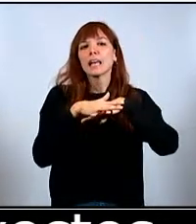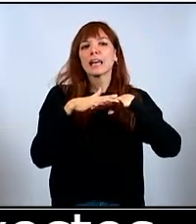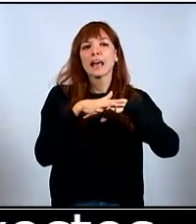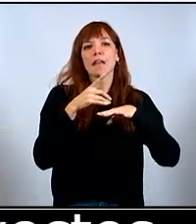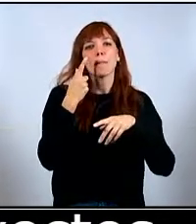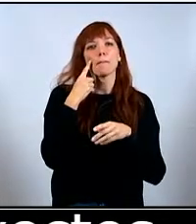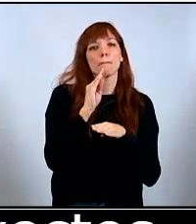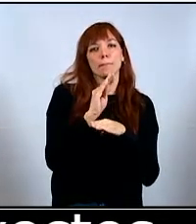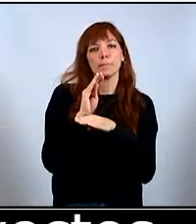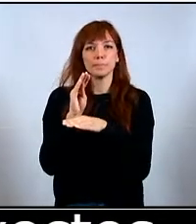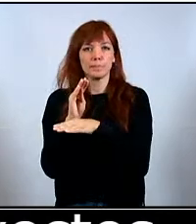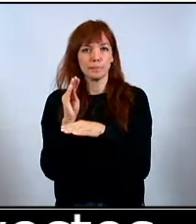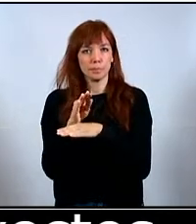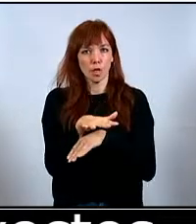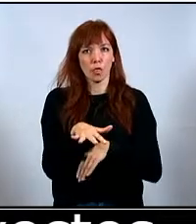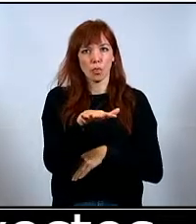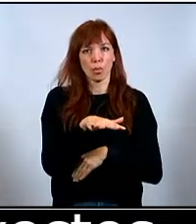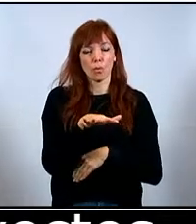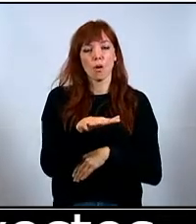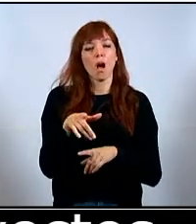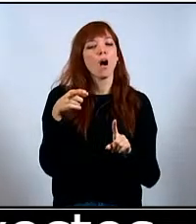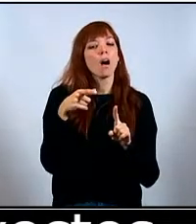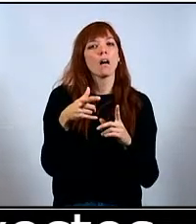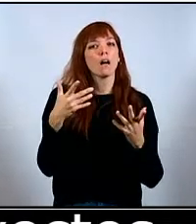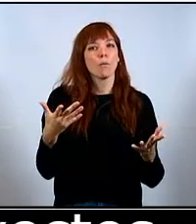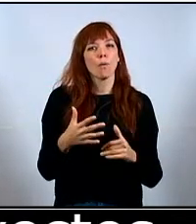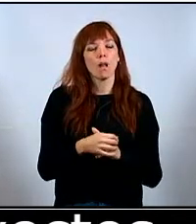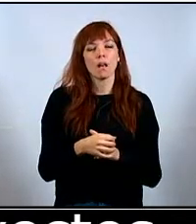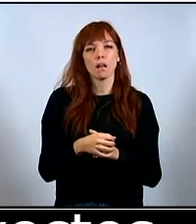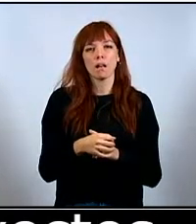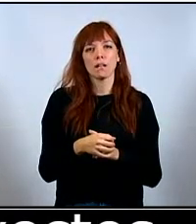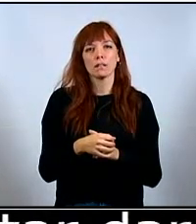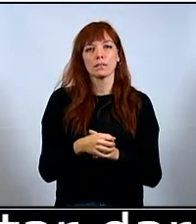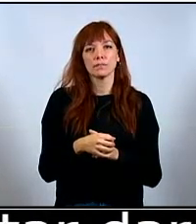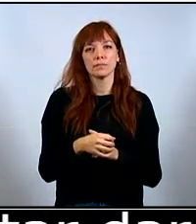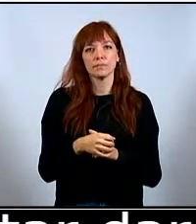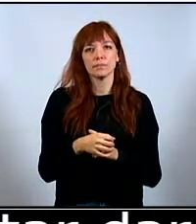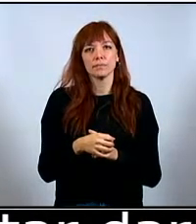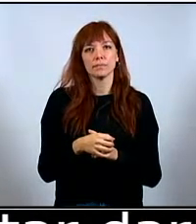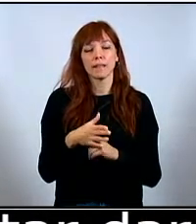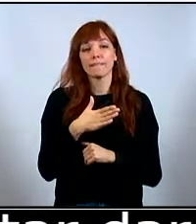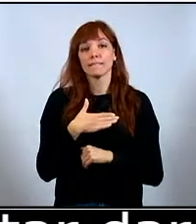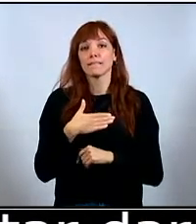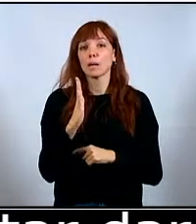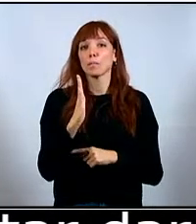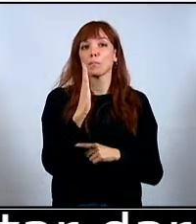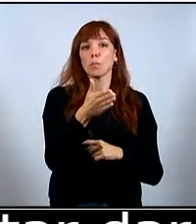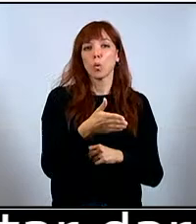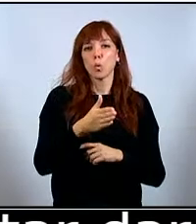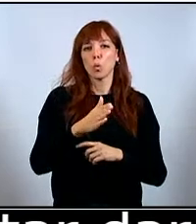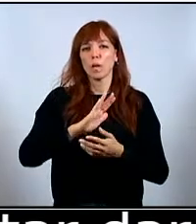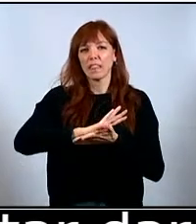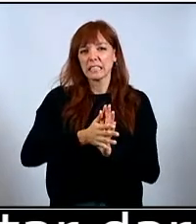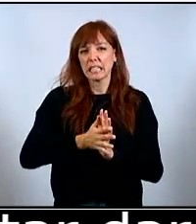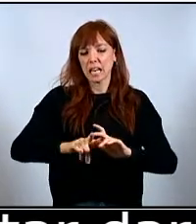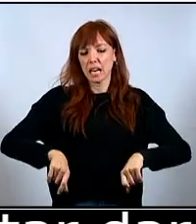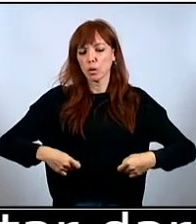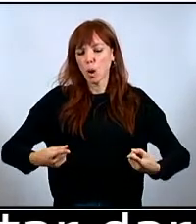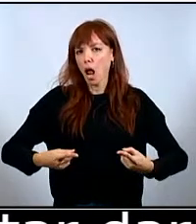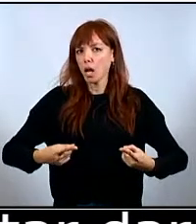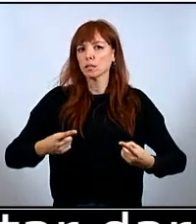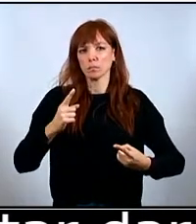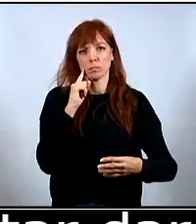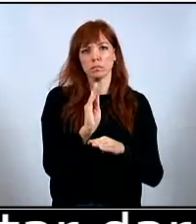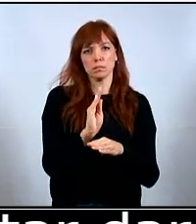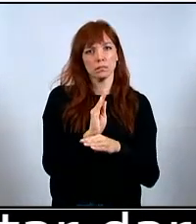ambos lados de la raya para evitar dar una respuesta rápida o minimizar impactos de desastre natural. Estas redes dan cobertura tanto